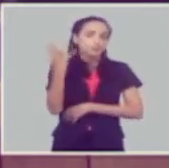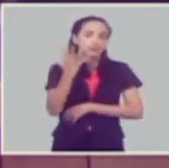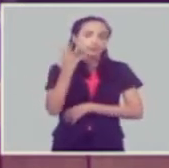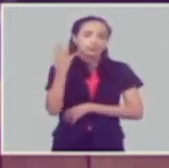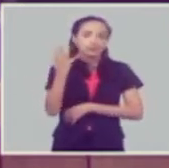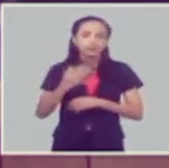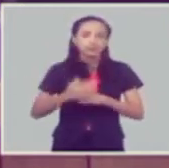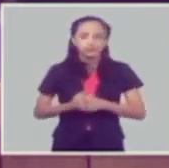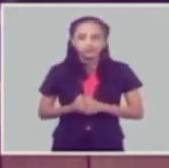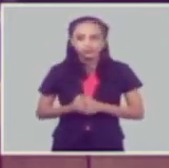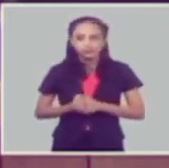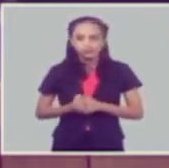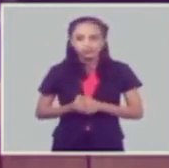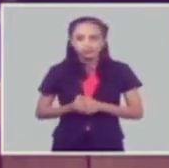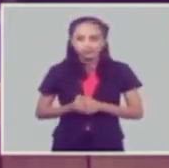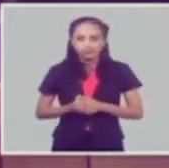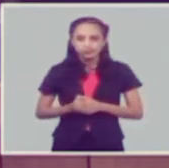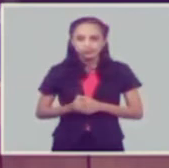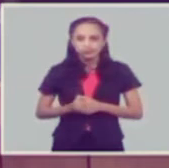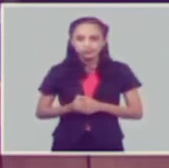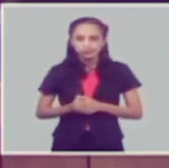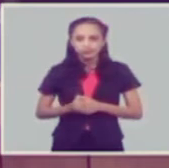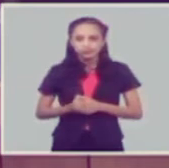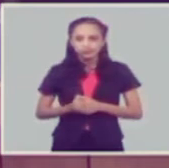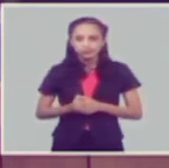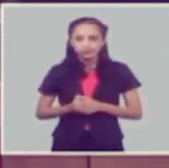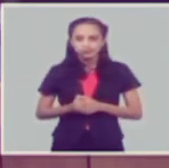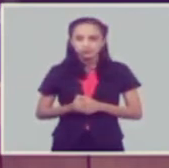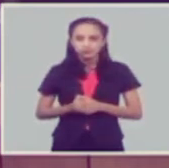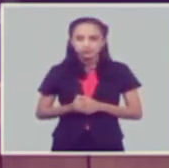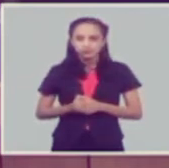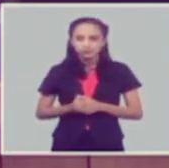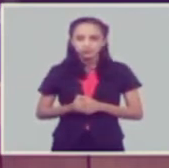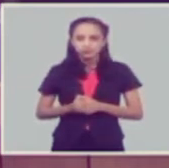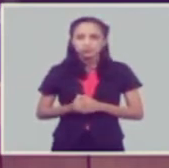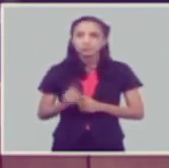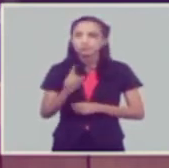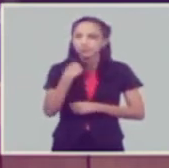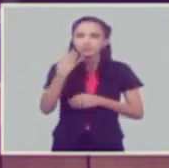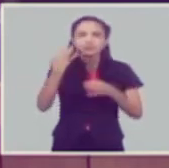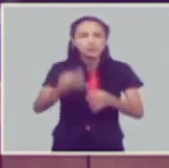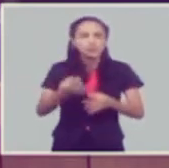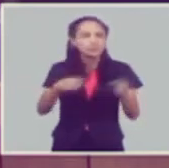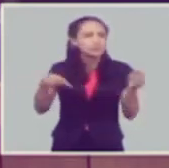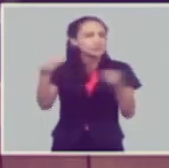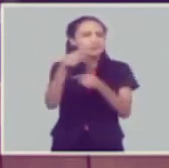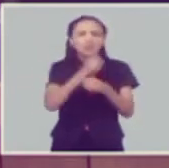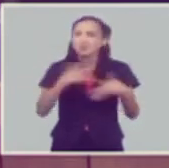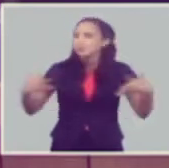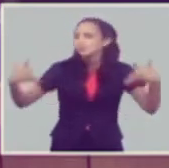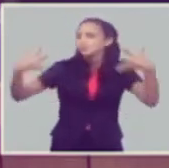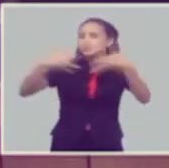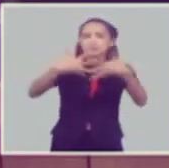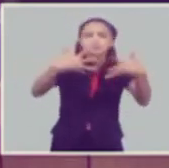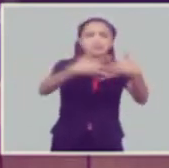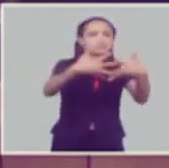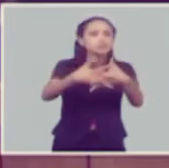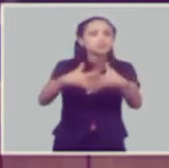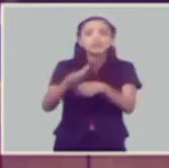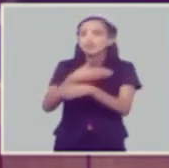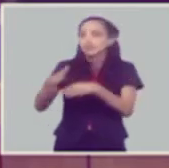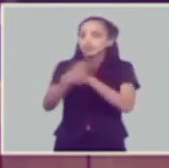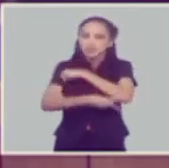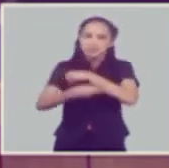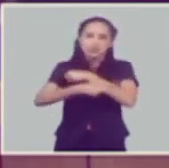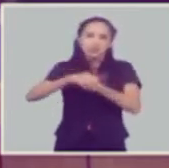los postulados del Movimiento de Países No Alineados y persistentemente comprometido con la unidad e integración de los pueblos de